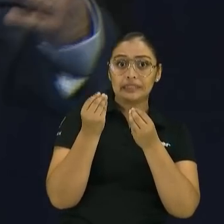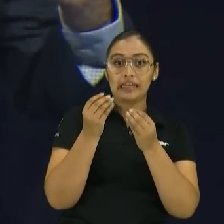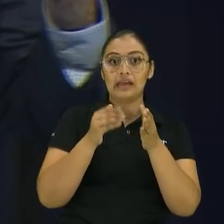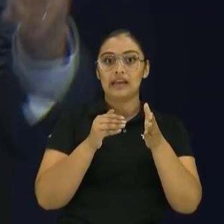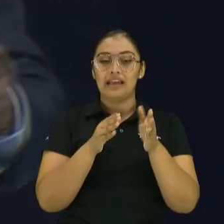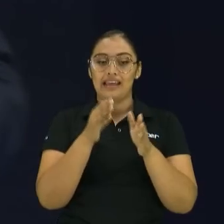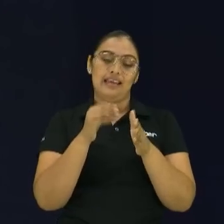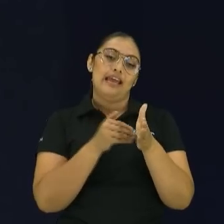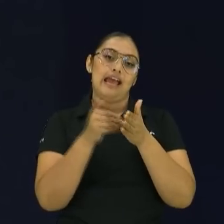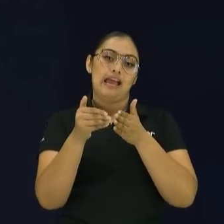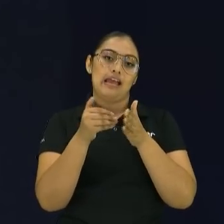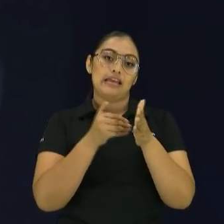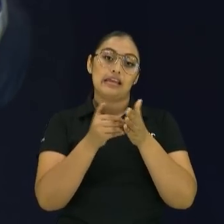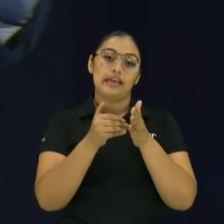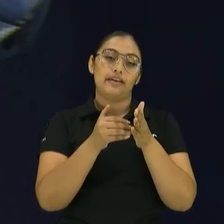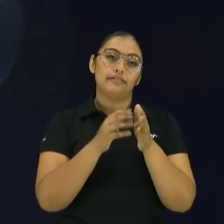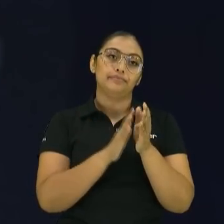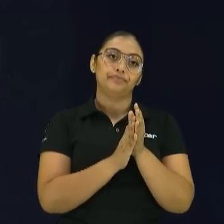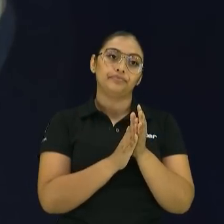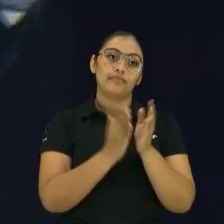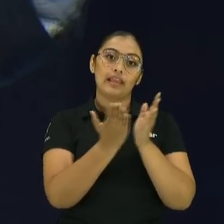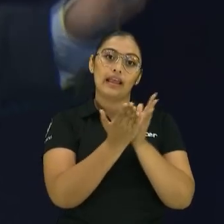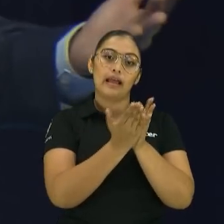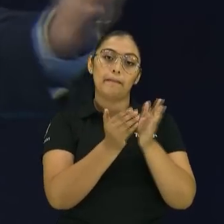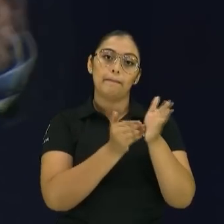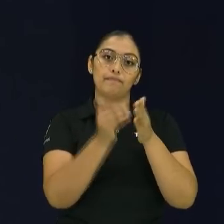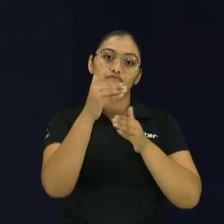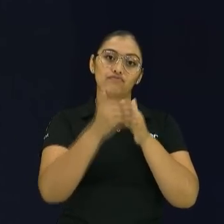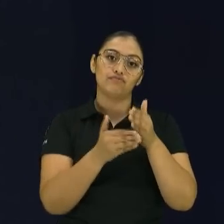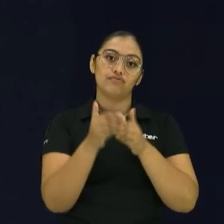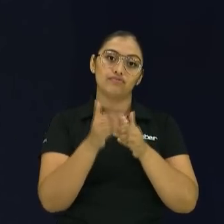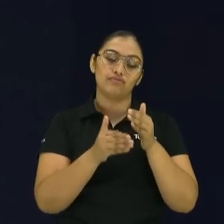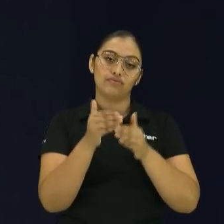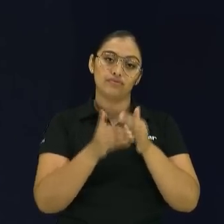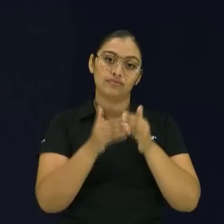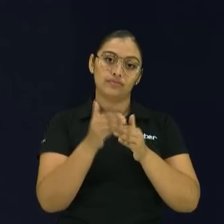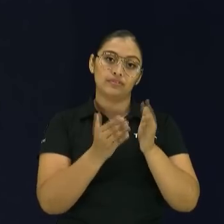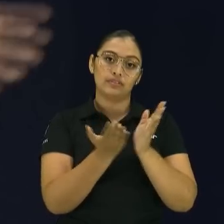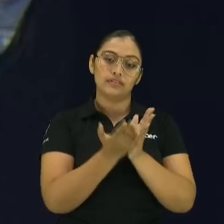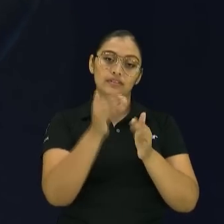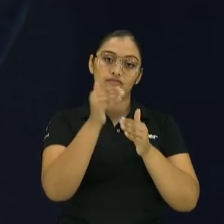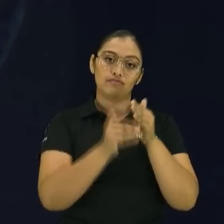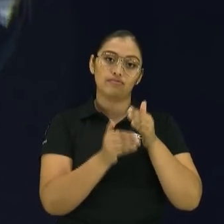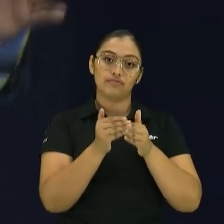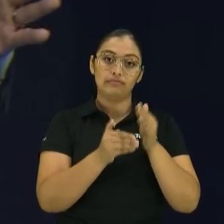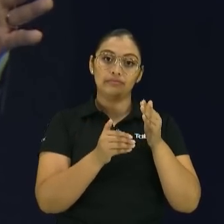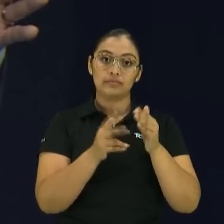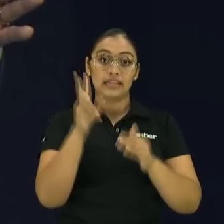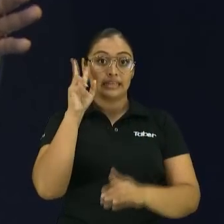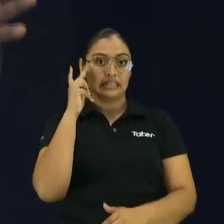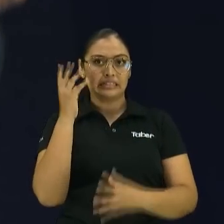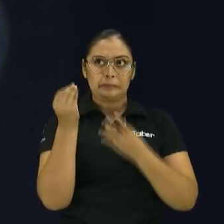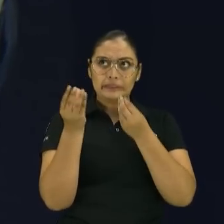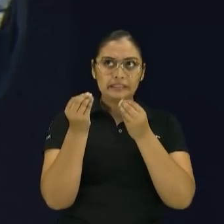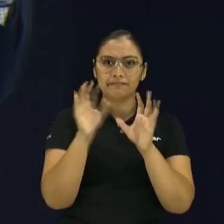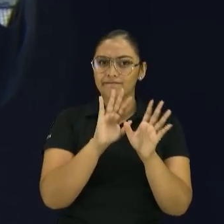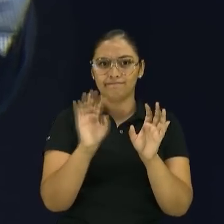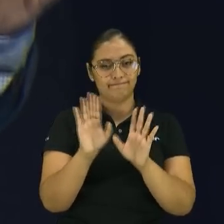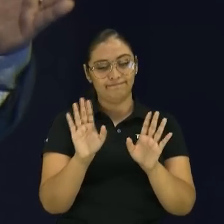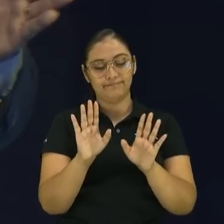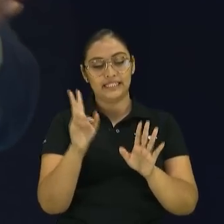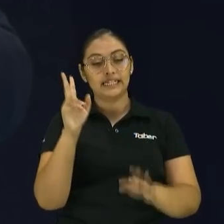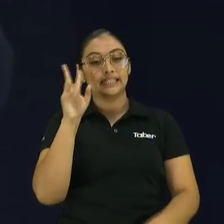es un libro para darle miedo ni para que usted y yo especulemos de lo que va a suceder sino para que entendamos Que